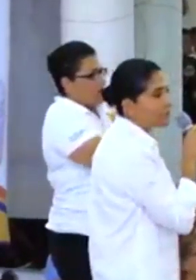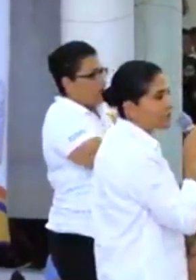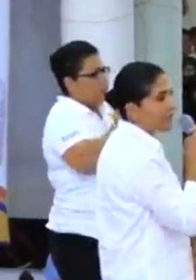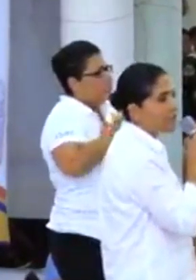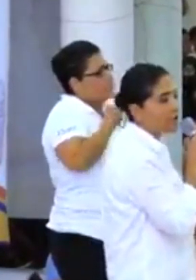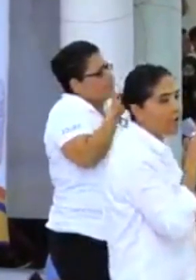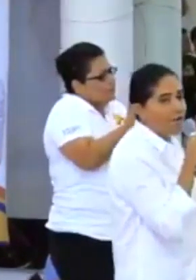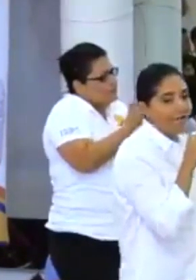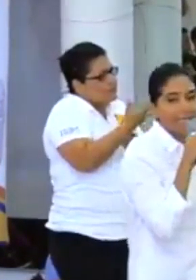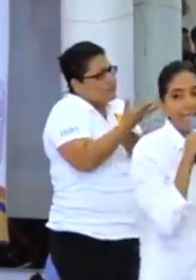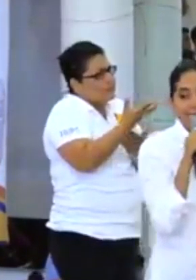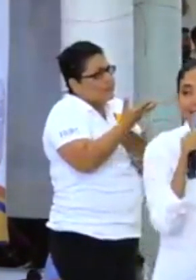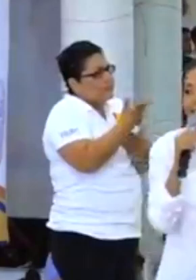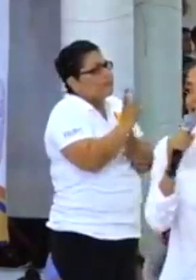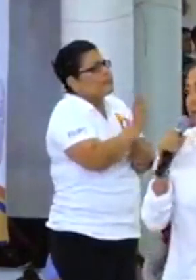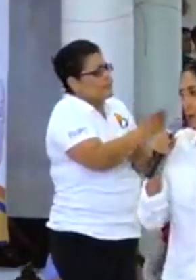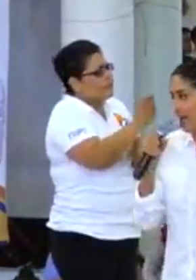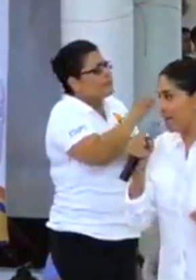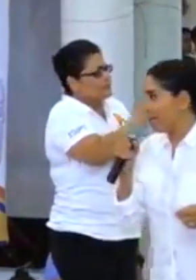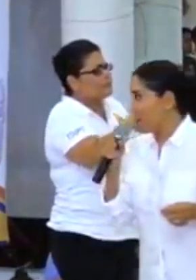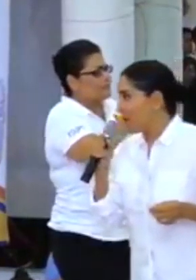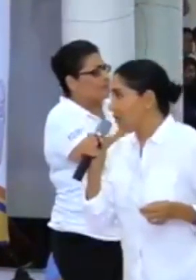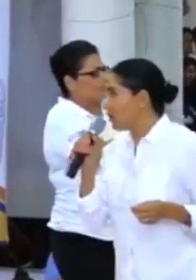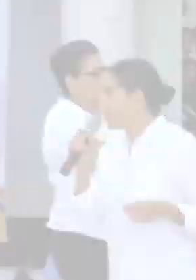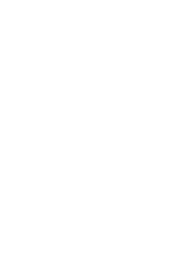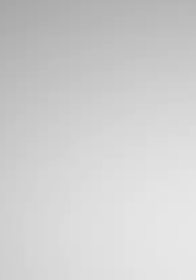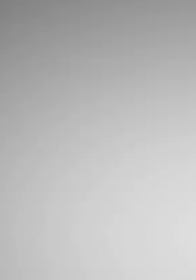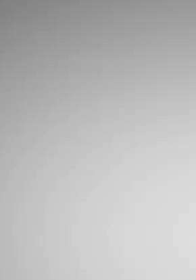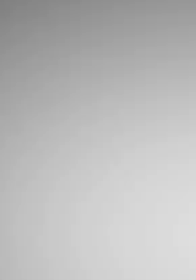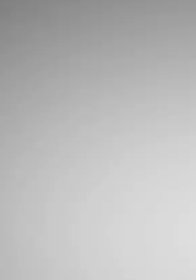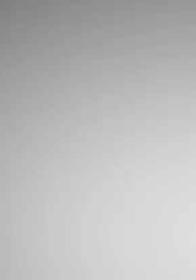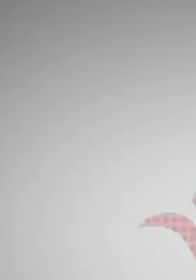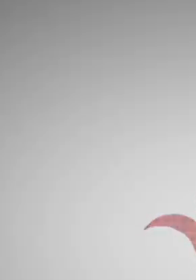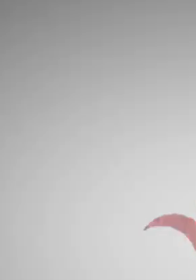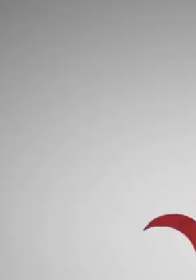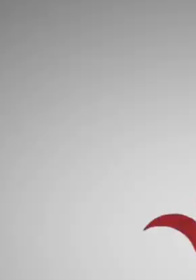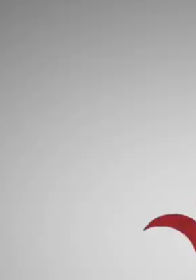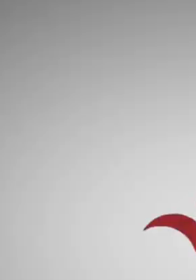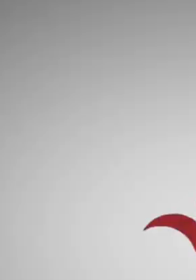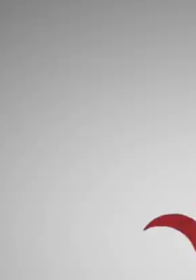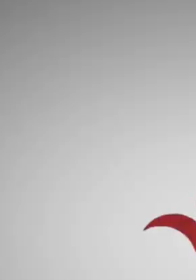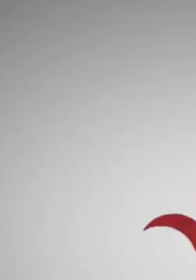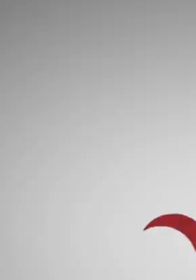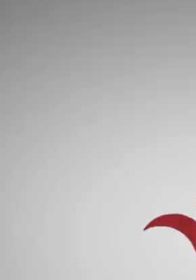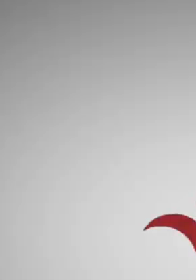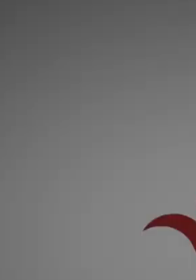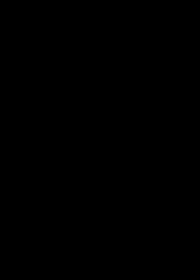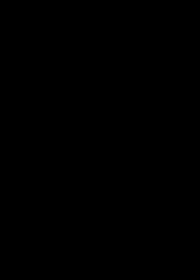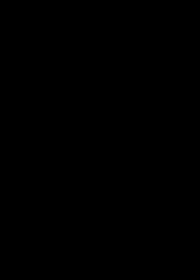políticas públicas de la capital, así como la efectividad de los programas. Notimex.